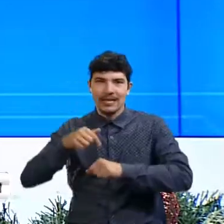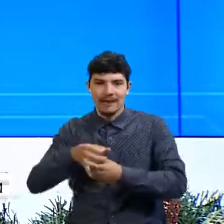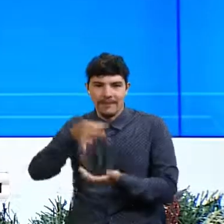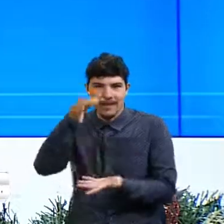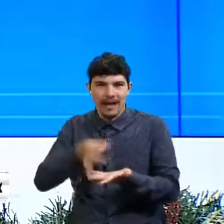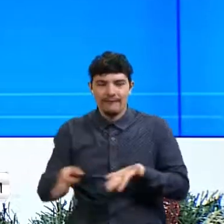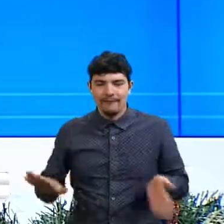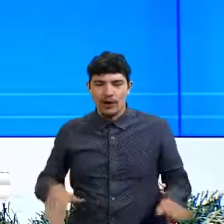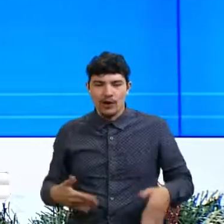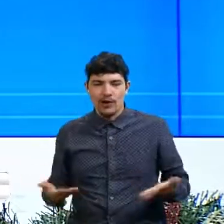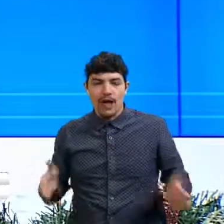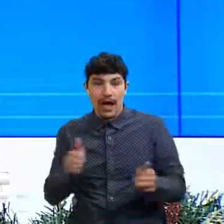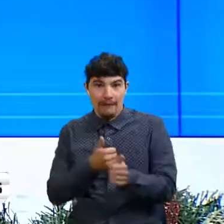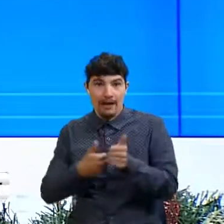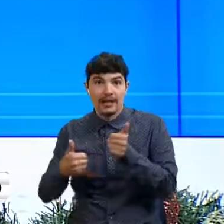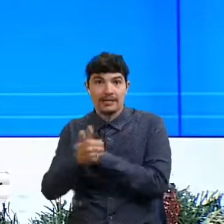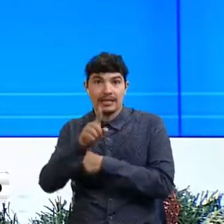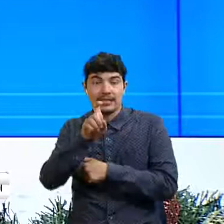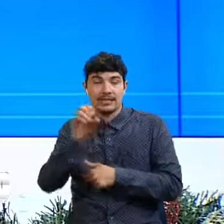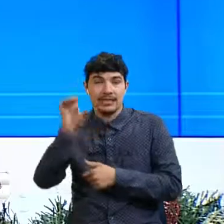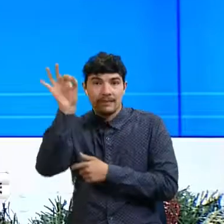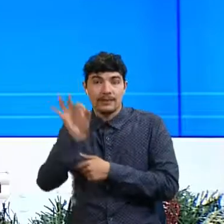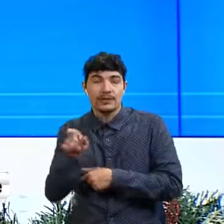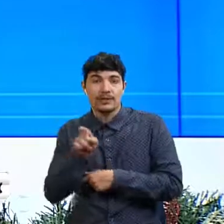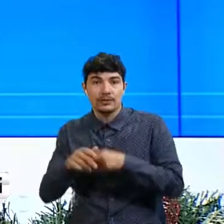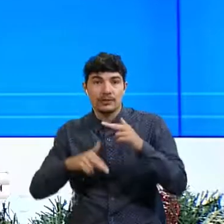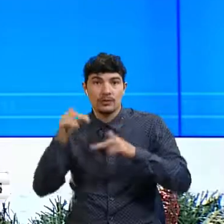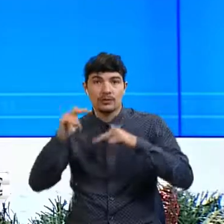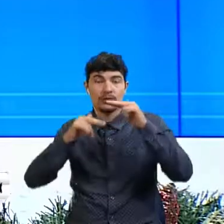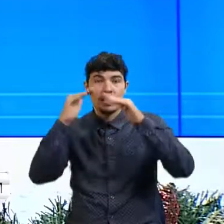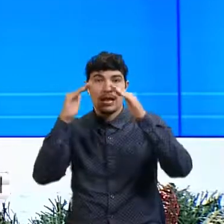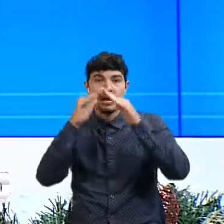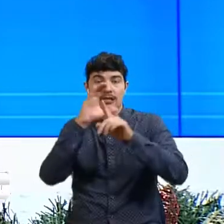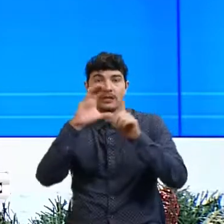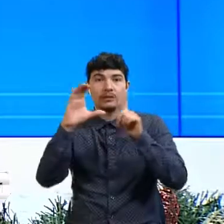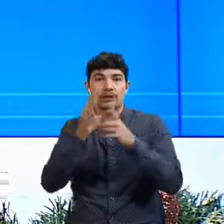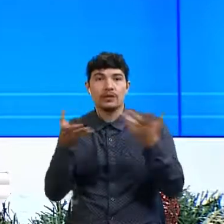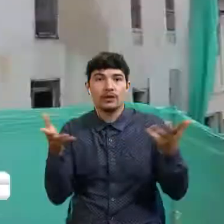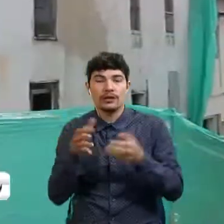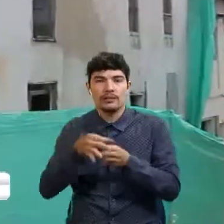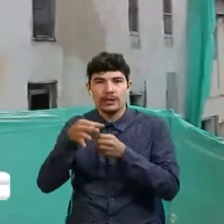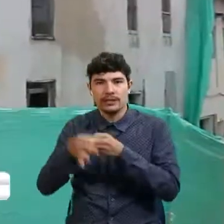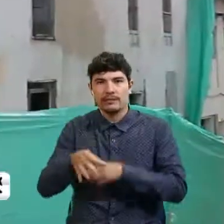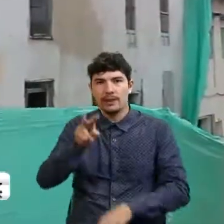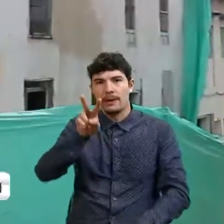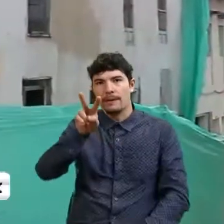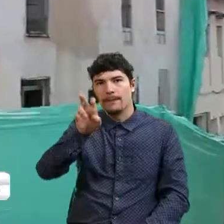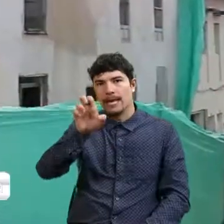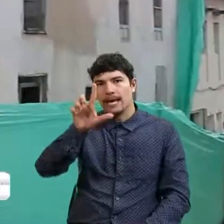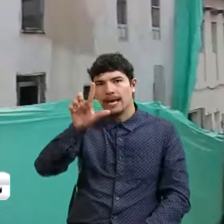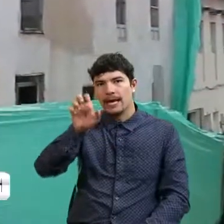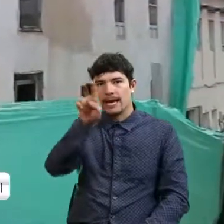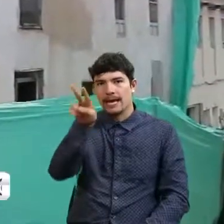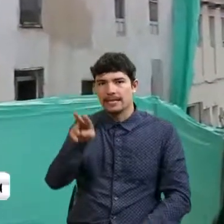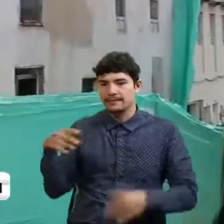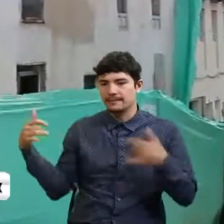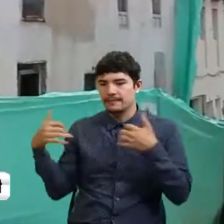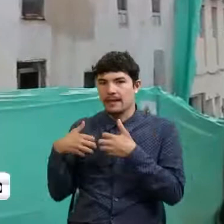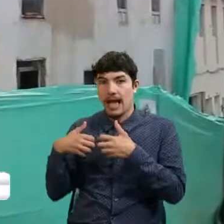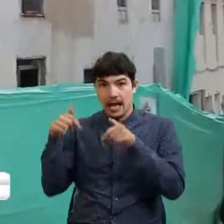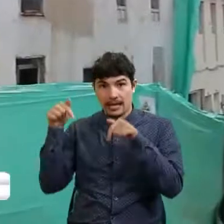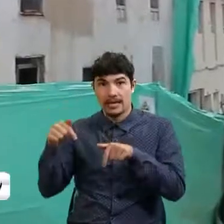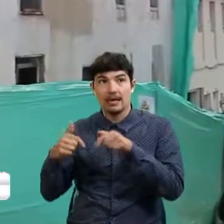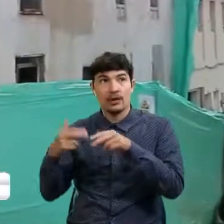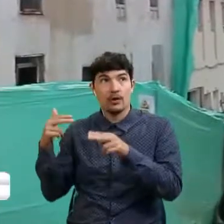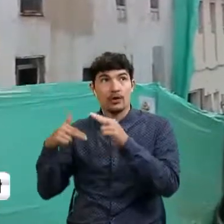avanza en un 60 por ciento la ejecución de la restauración de la casa de la cultura de vélez a través de esta